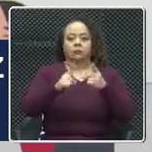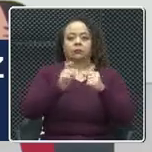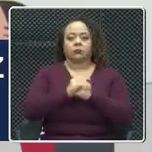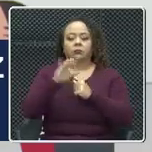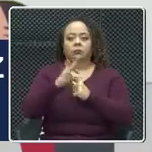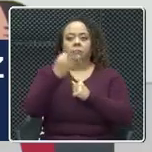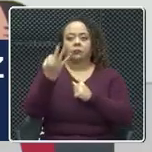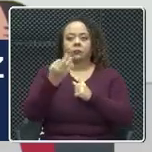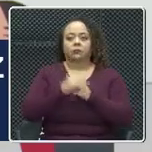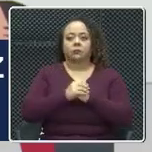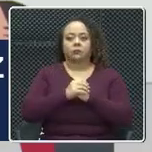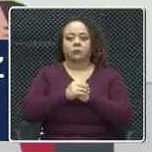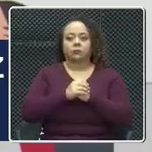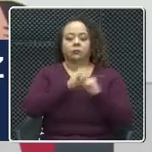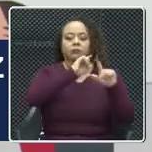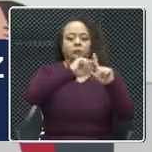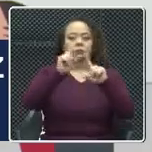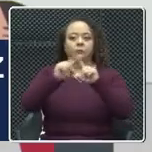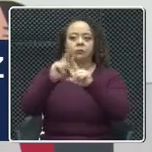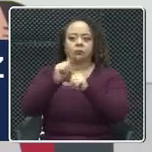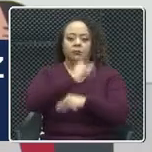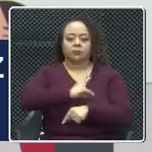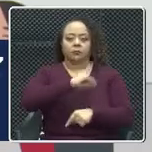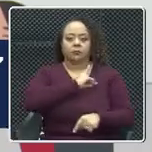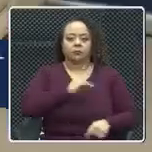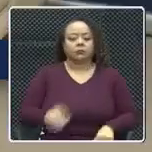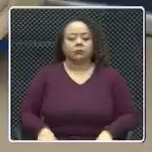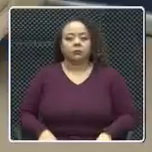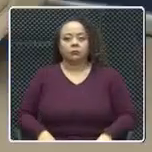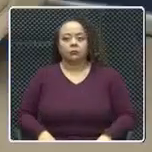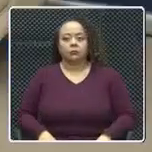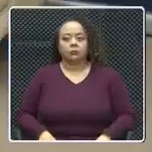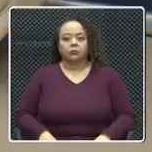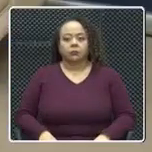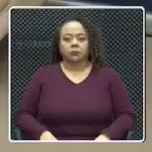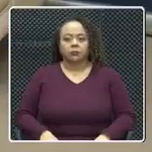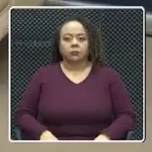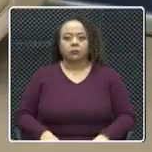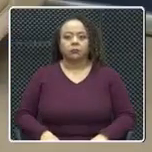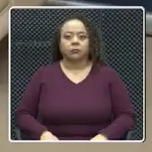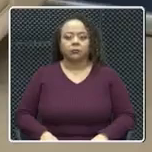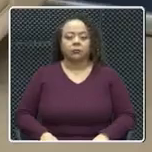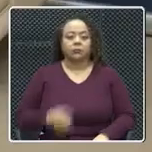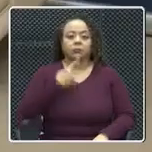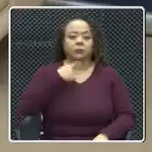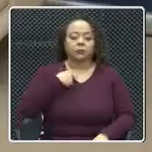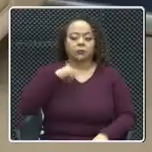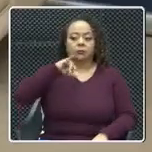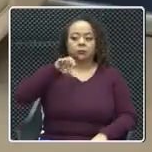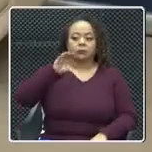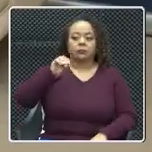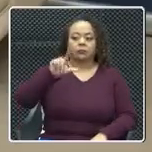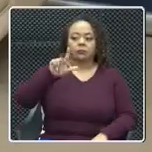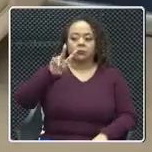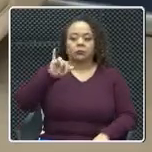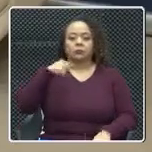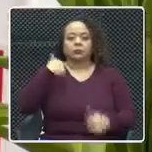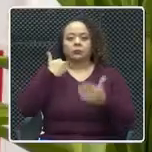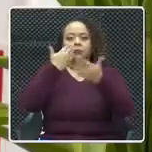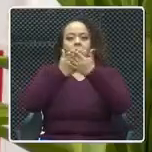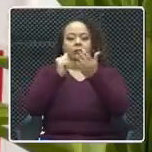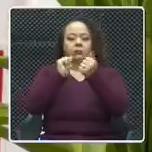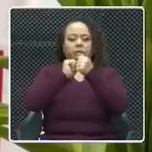de forma multidisciplinaria. Ok, muchísimas gracias. Nos dice J. Calvo C., yo llegué con